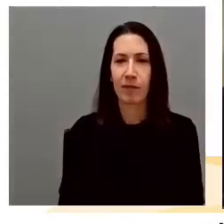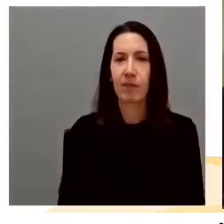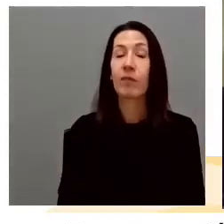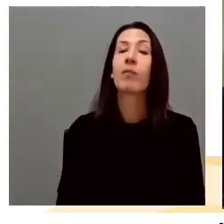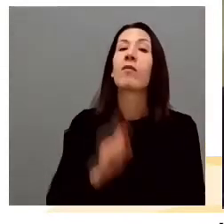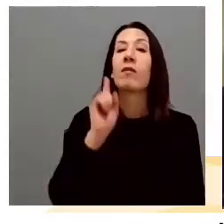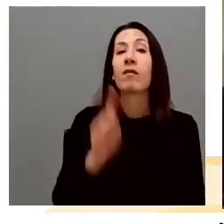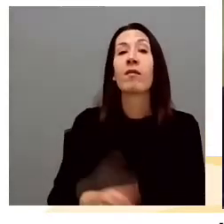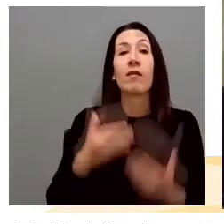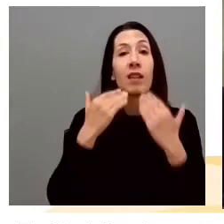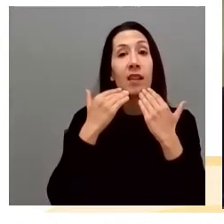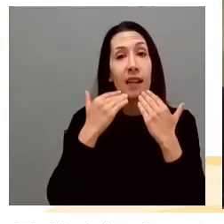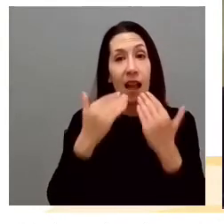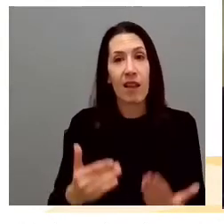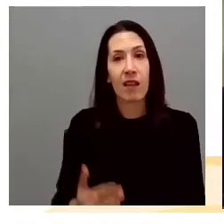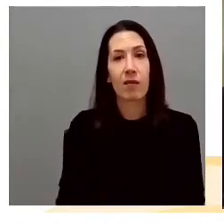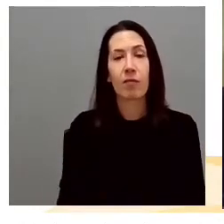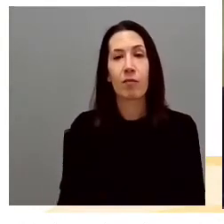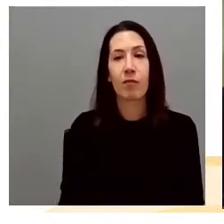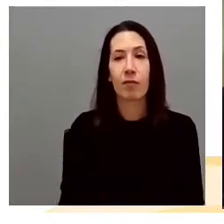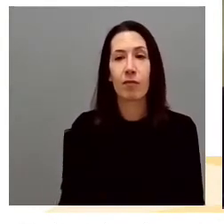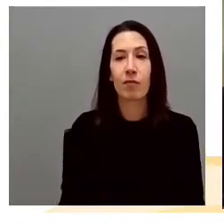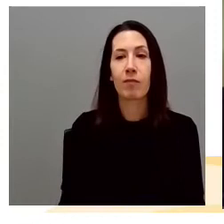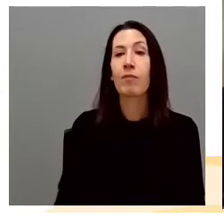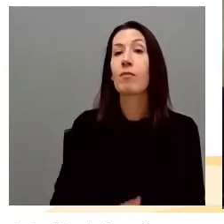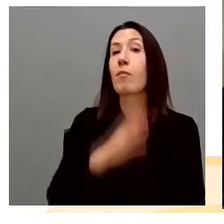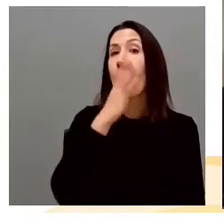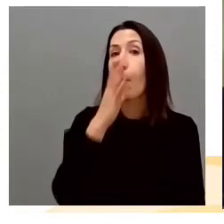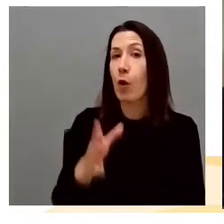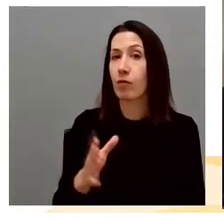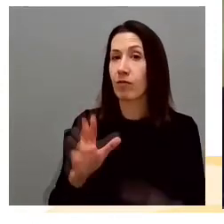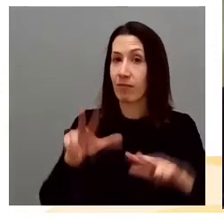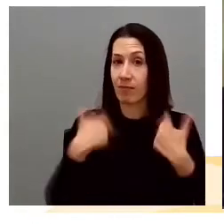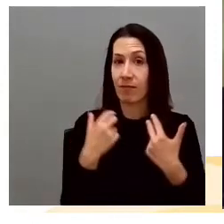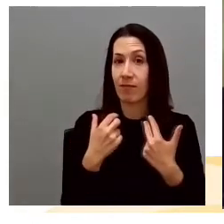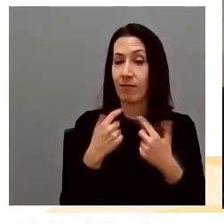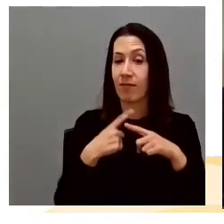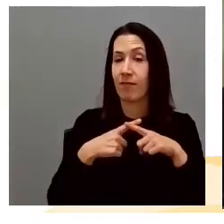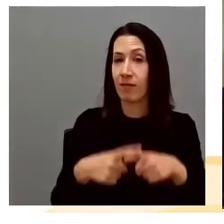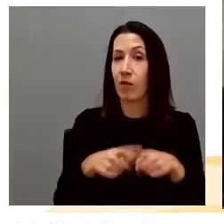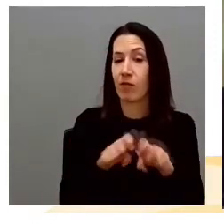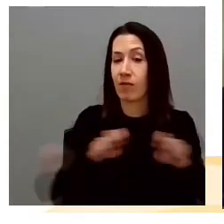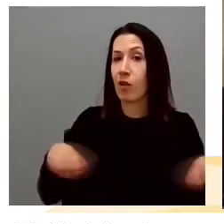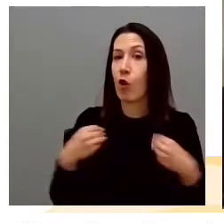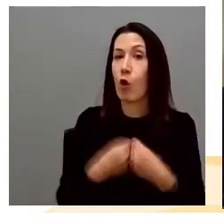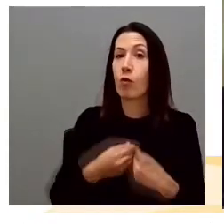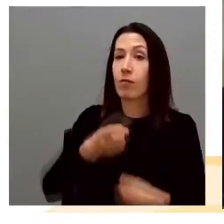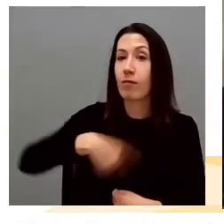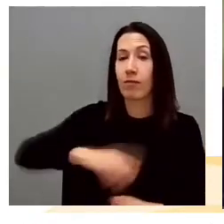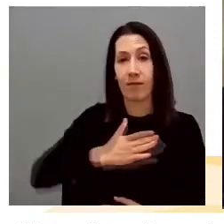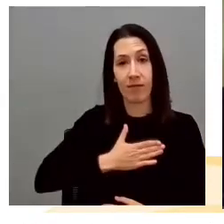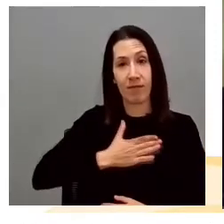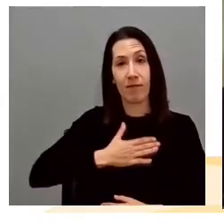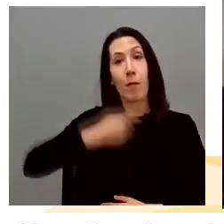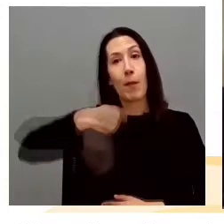Gracias también por poder compartir esta mesa con nuestro presidente del CERMI, Luis Cayo. Un